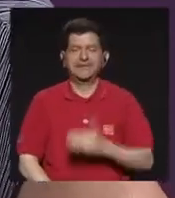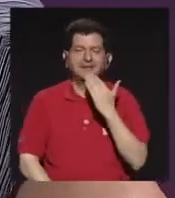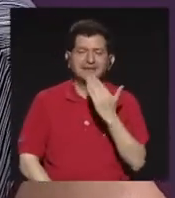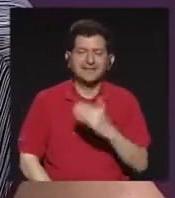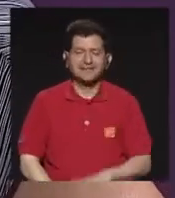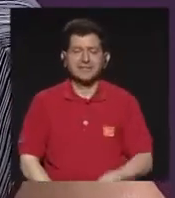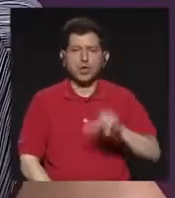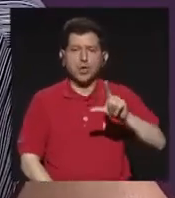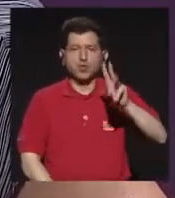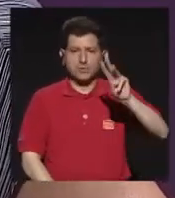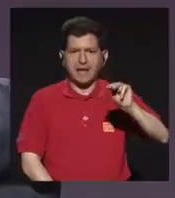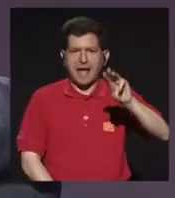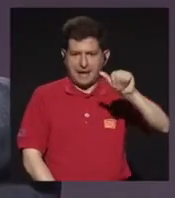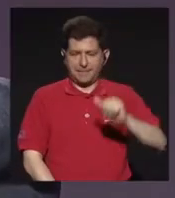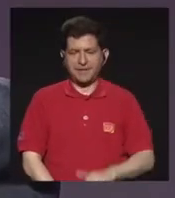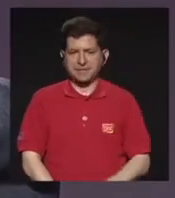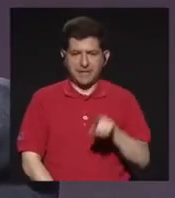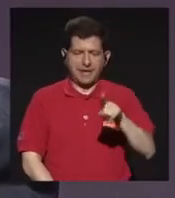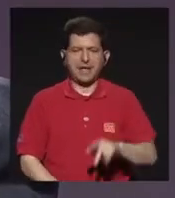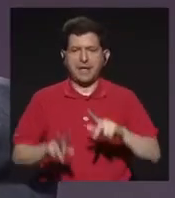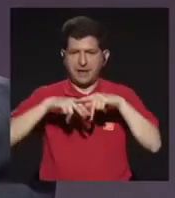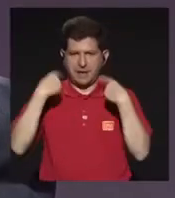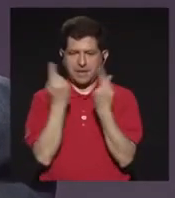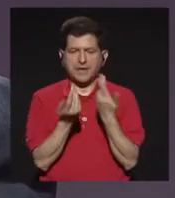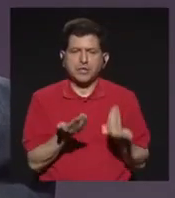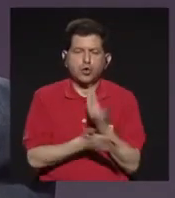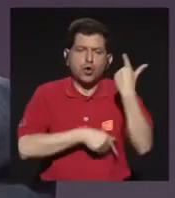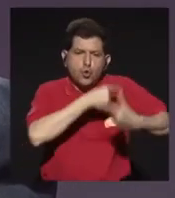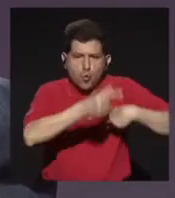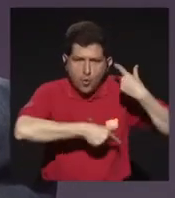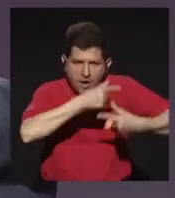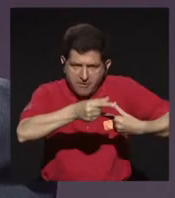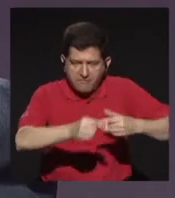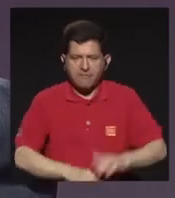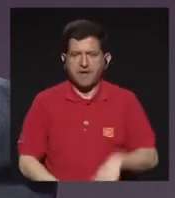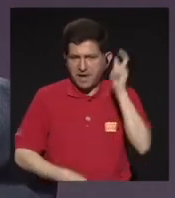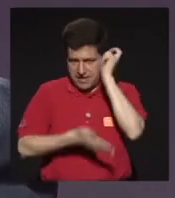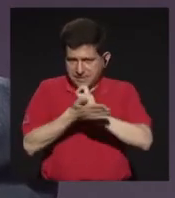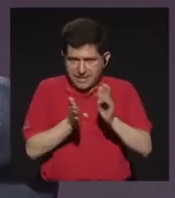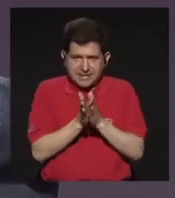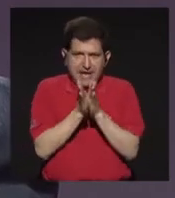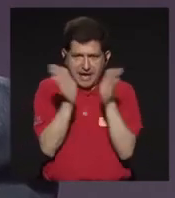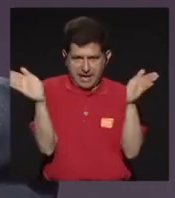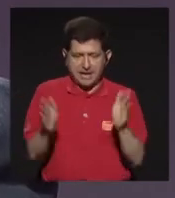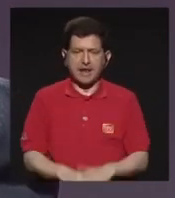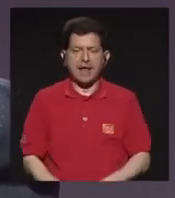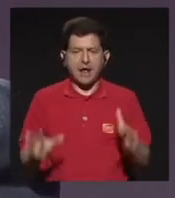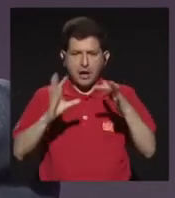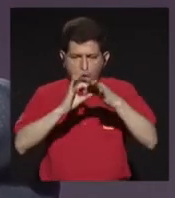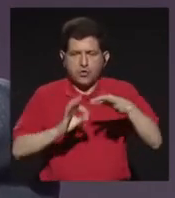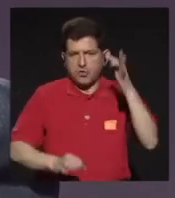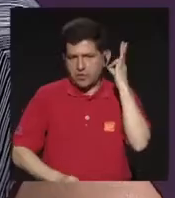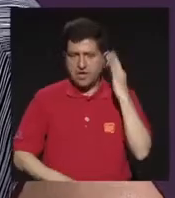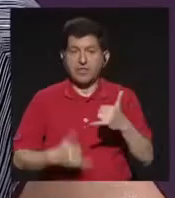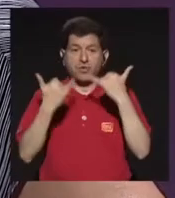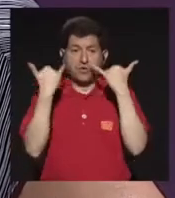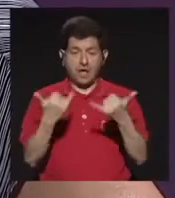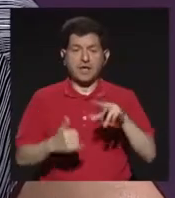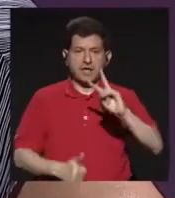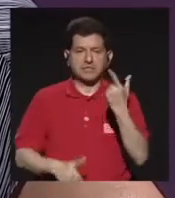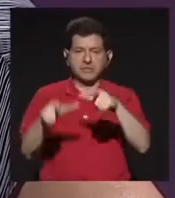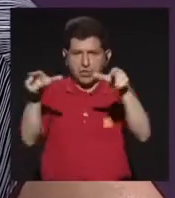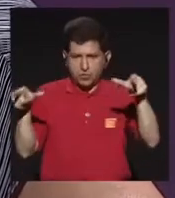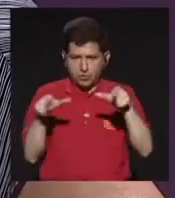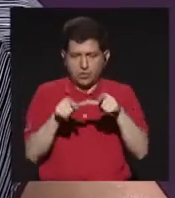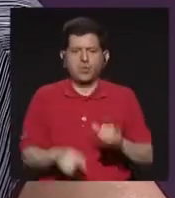Mari Alpizar, ella es del Partido Nueva Generación, secretaria general, coordinadora de las mujeres y ya segundo